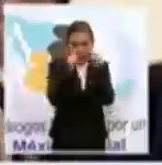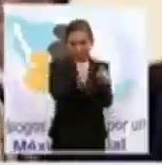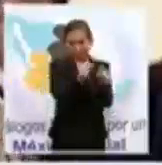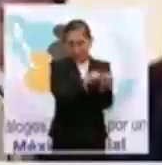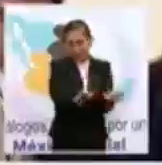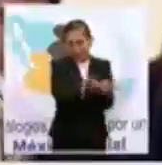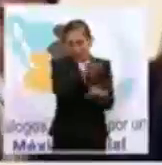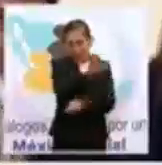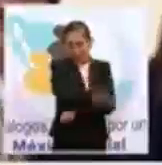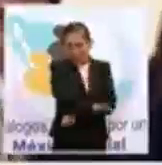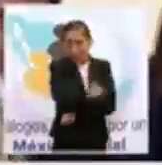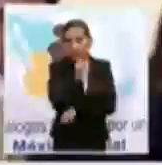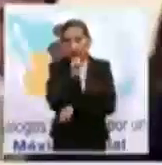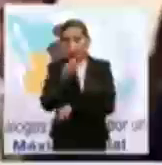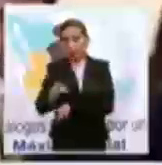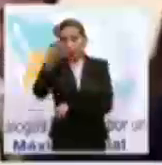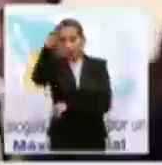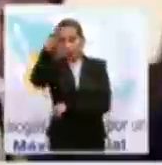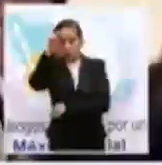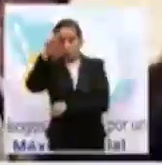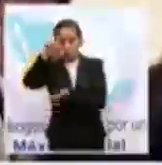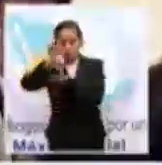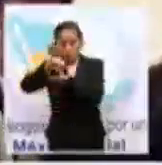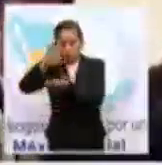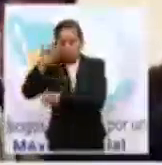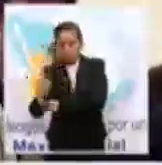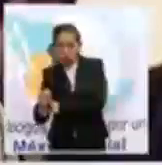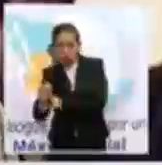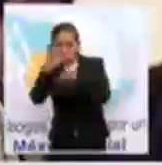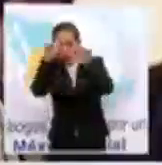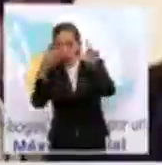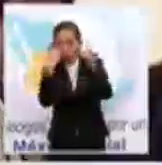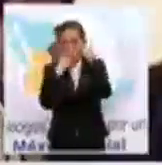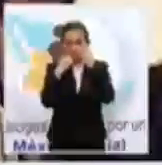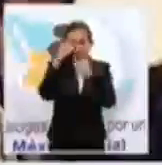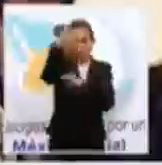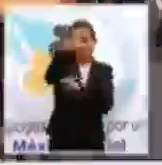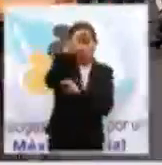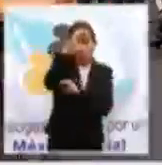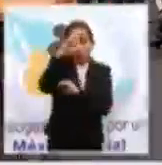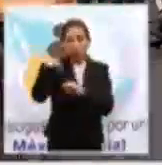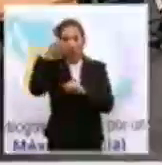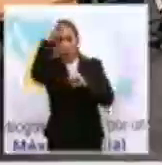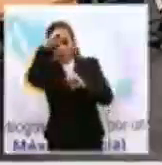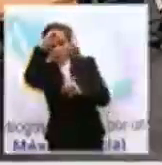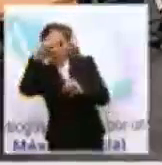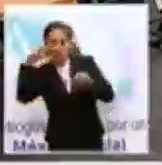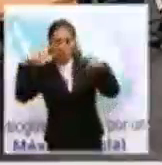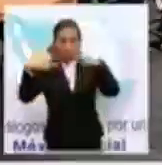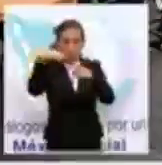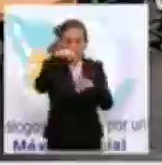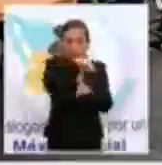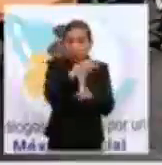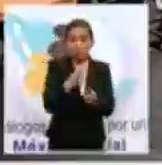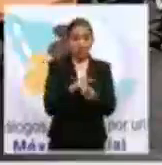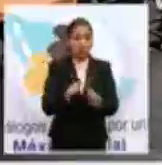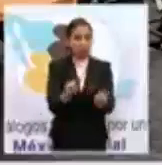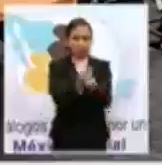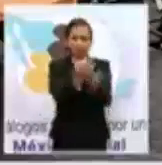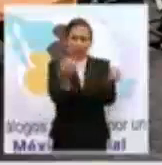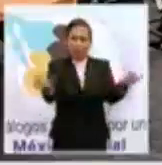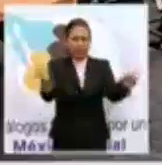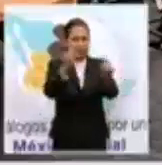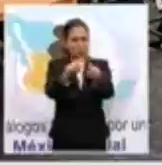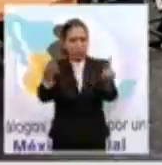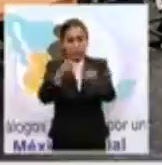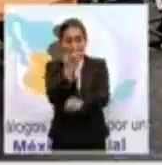que también entre el norte, el sur, el centro, comida, cultura, visiones, etcétera, son formas muy, muy particulares. Entonces yo creo